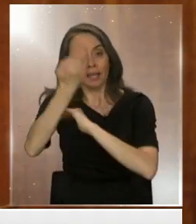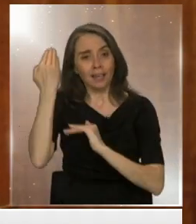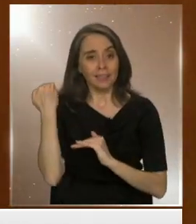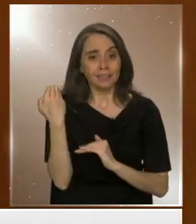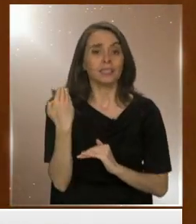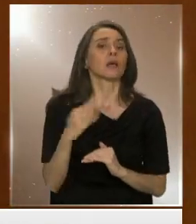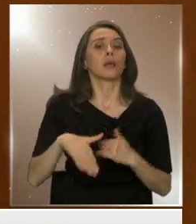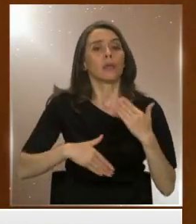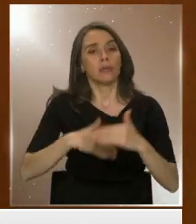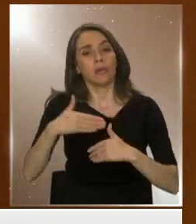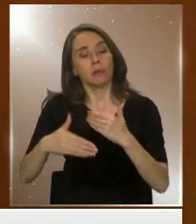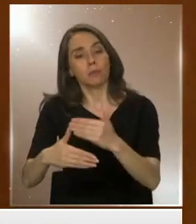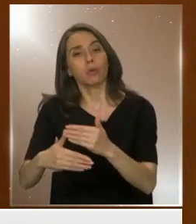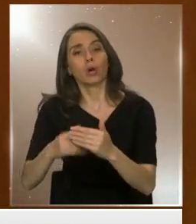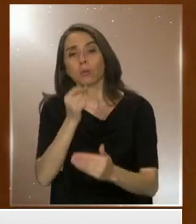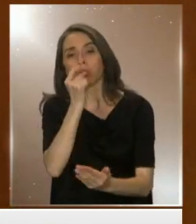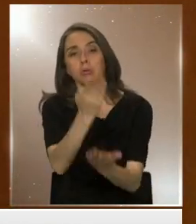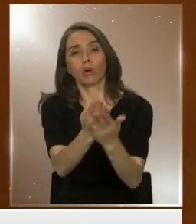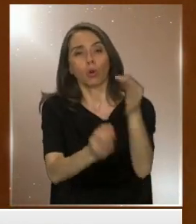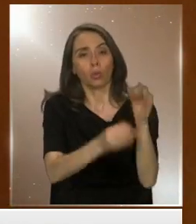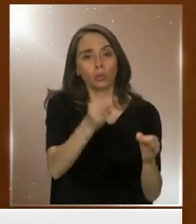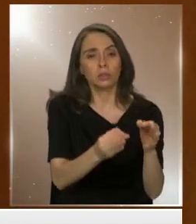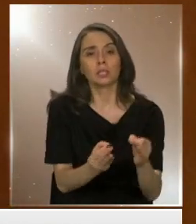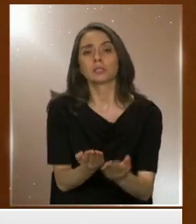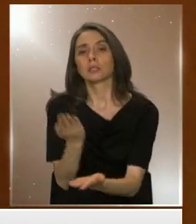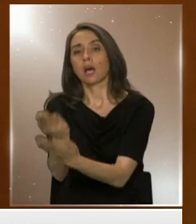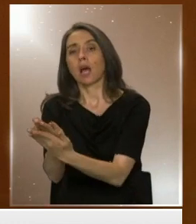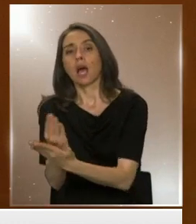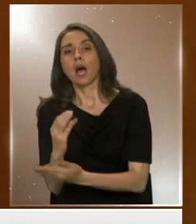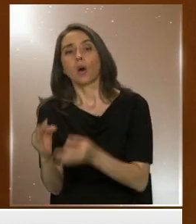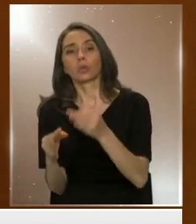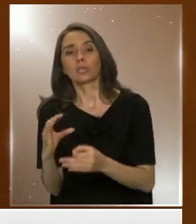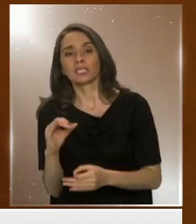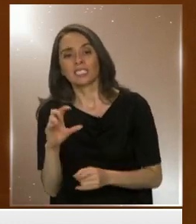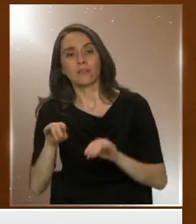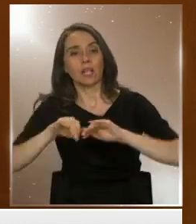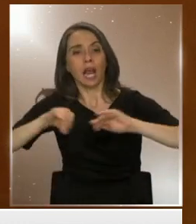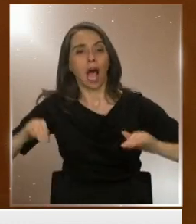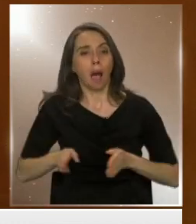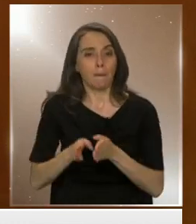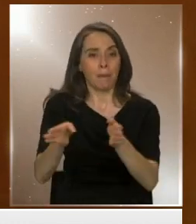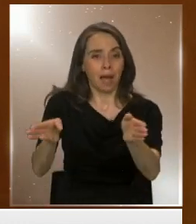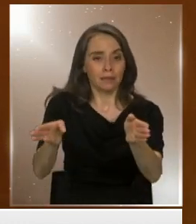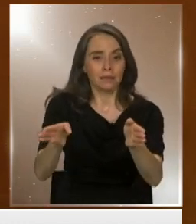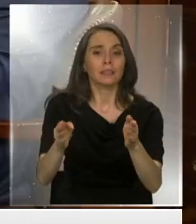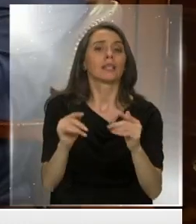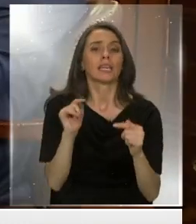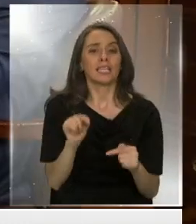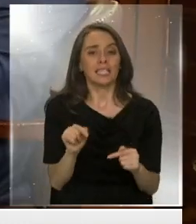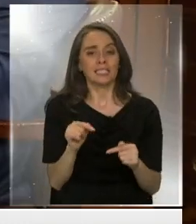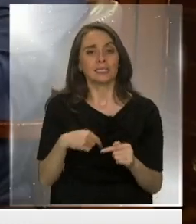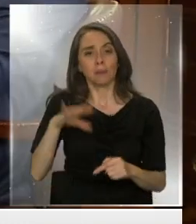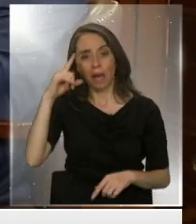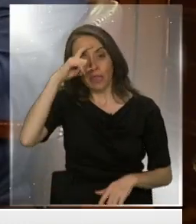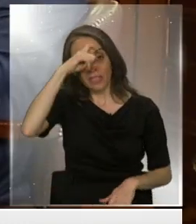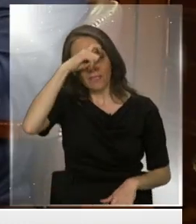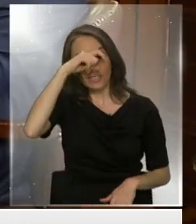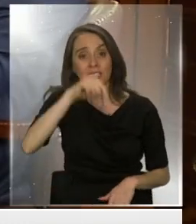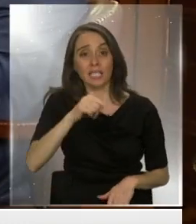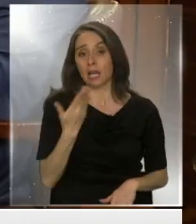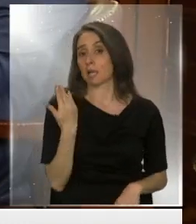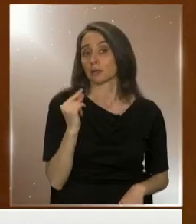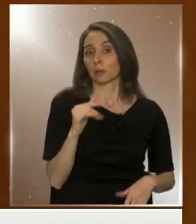de que pues sí yo lo judicial y lo civil corrió por otros carriles pero las causas cuanto este es un escenario mucho más